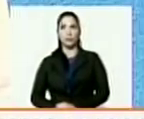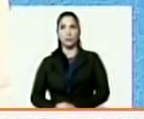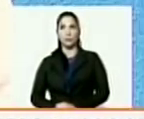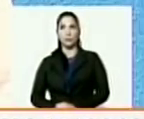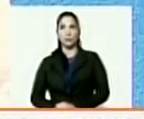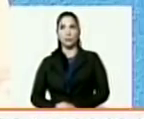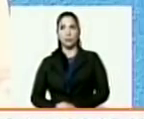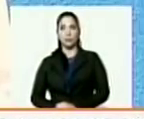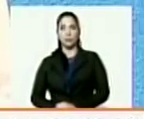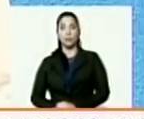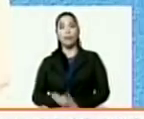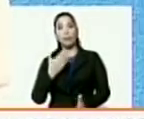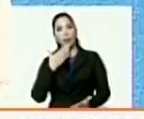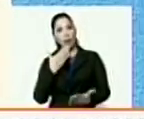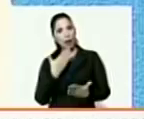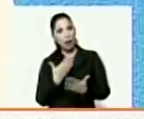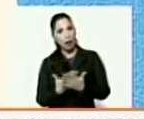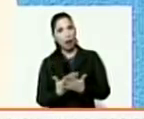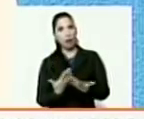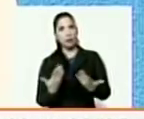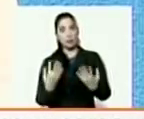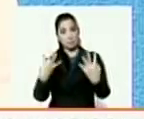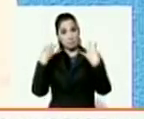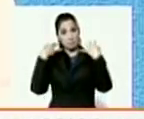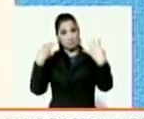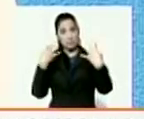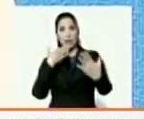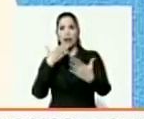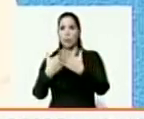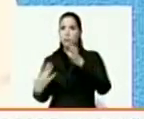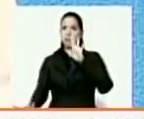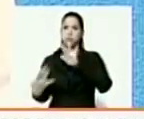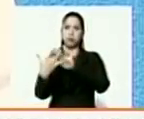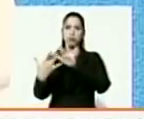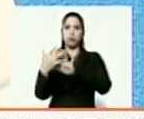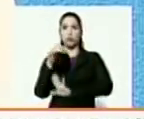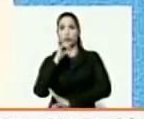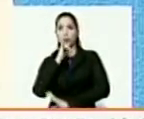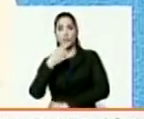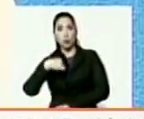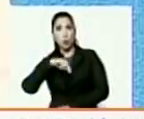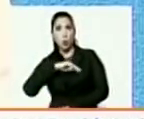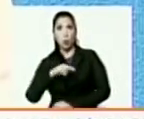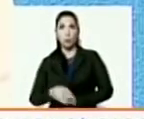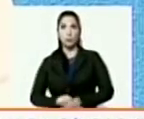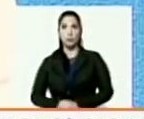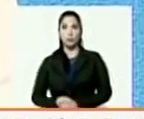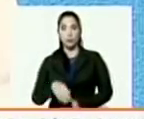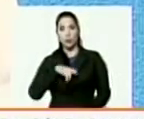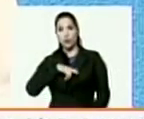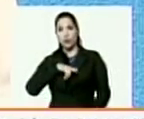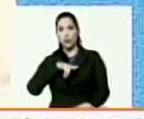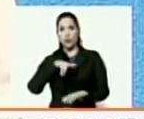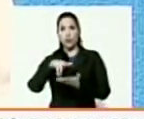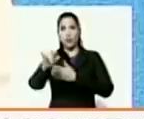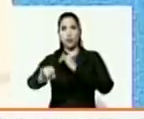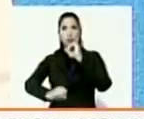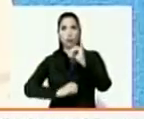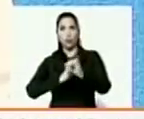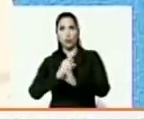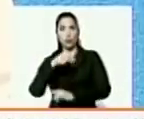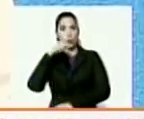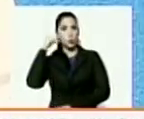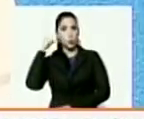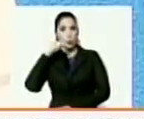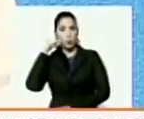así es amigos televidentes agradecemos este contacto informativo y justamente nos encontramos en el aeropuerto internacional antonio josé de sucre